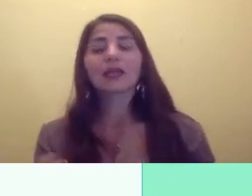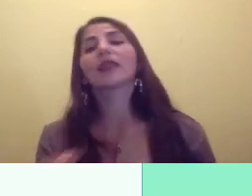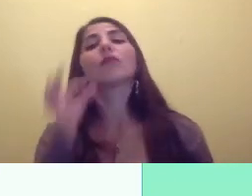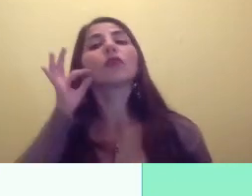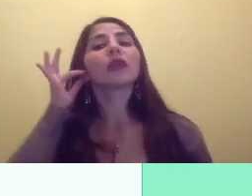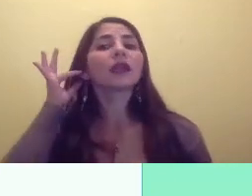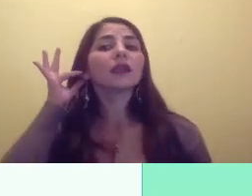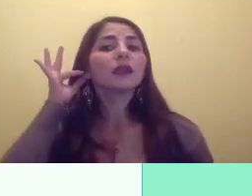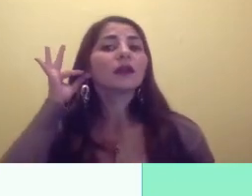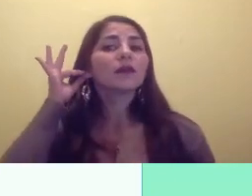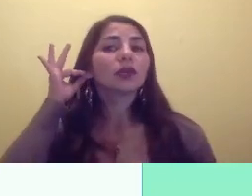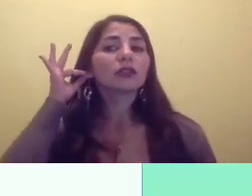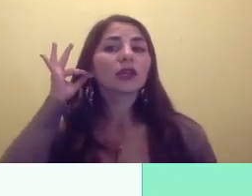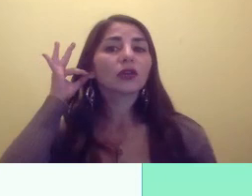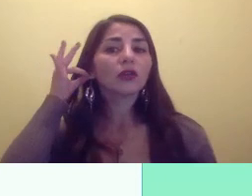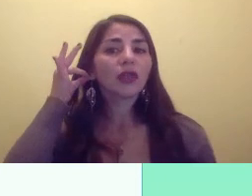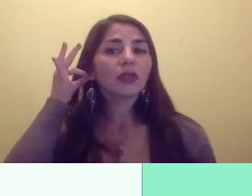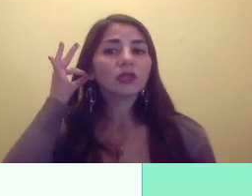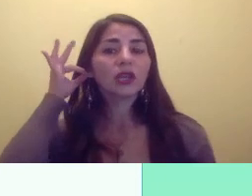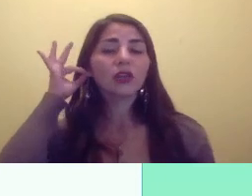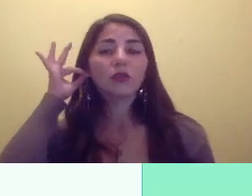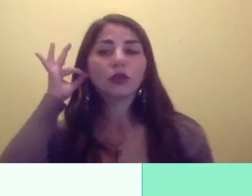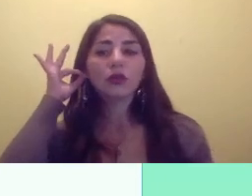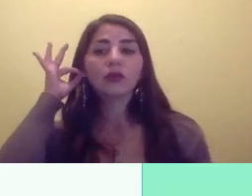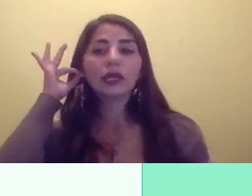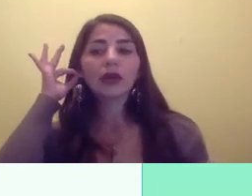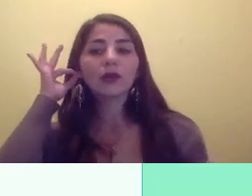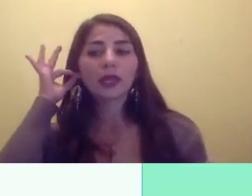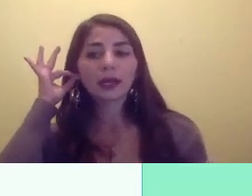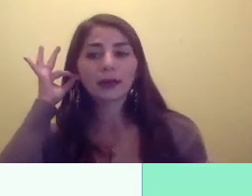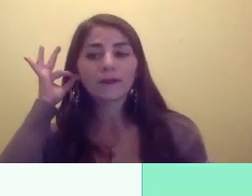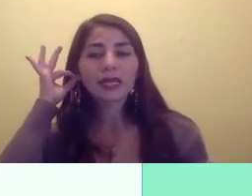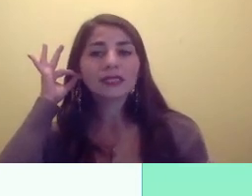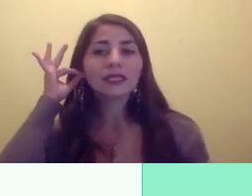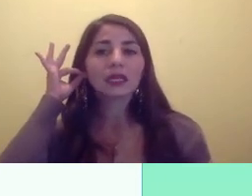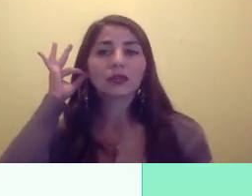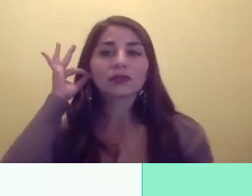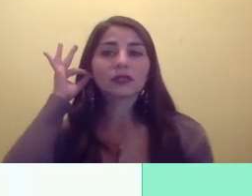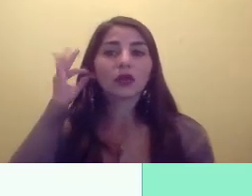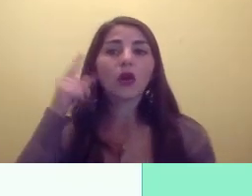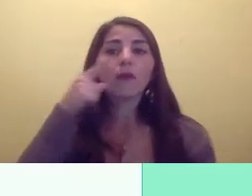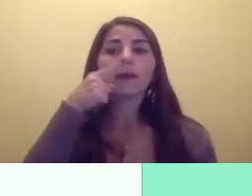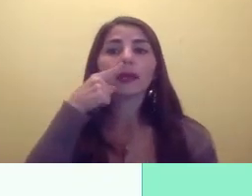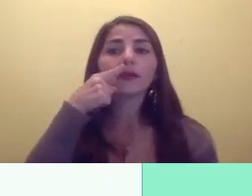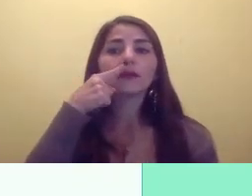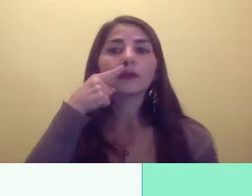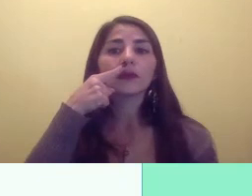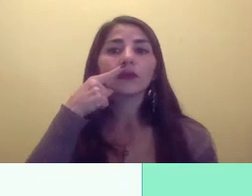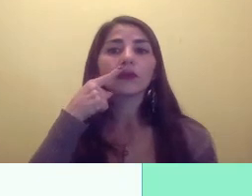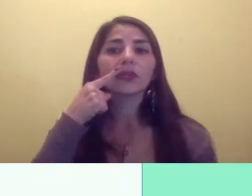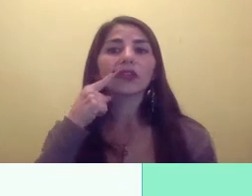representar la seña de mujer, voy a tocar con los dedos el lóbulo de la oreja. Si quiero decir